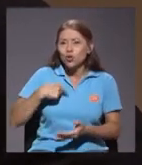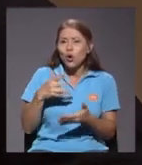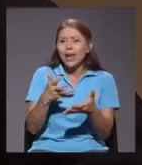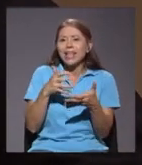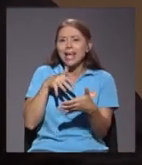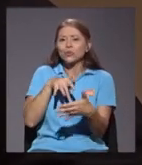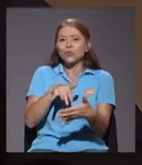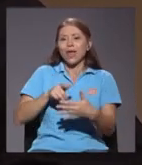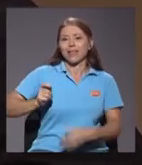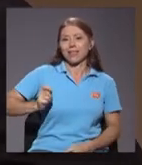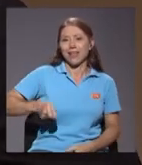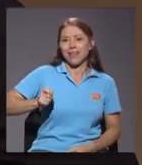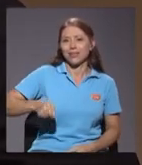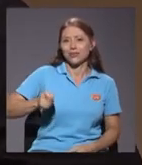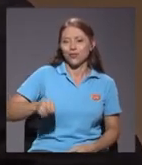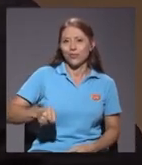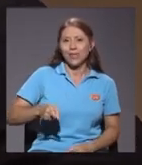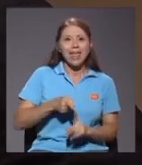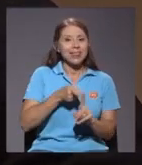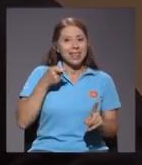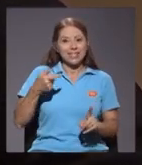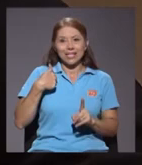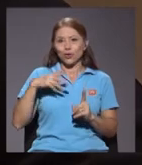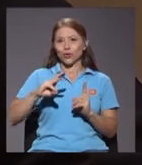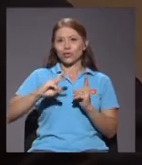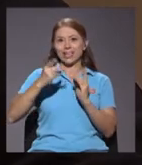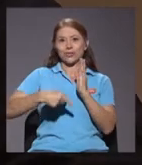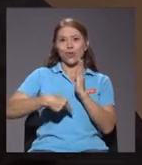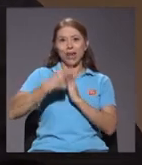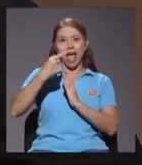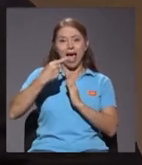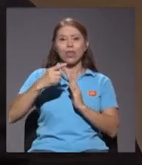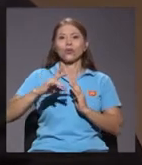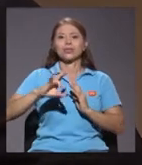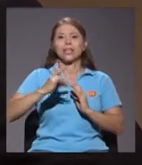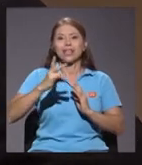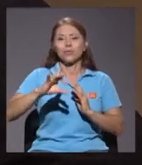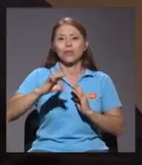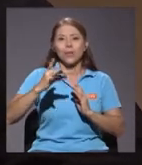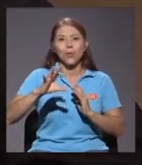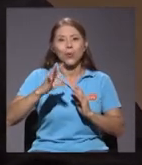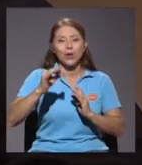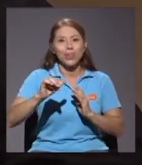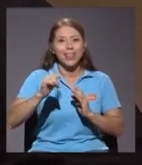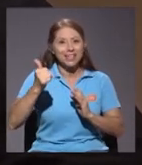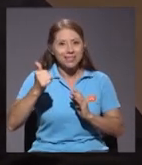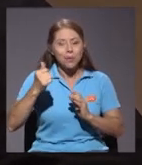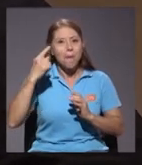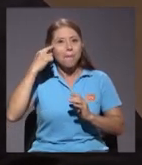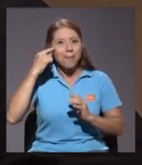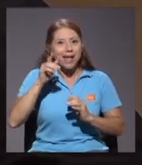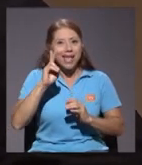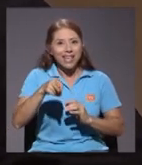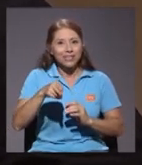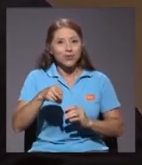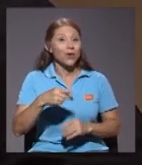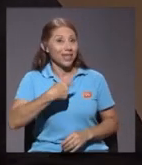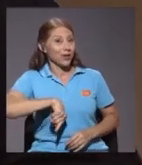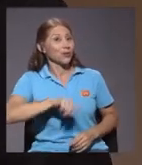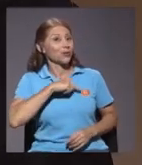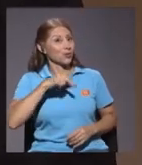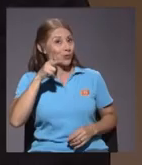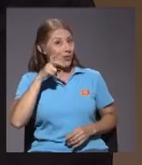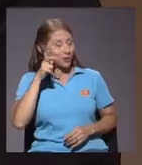esa era mi debilidad desde que salí de sexto grado hasta el décimo año y los que lo escuchamos sabemos que usted de zapata